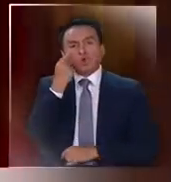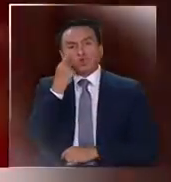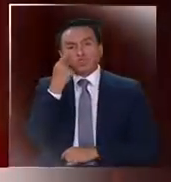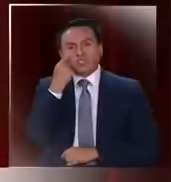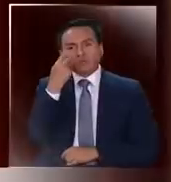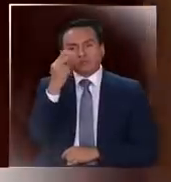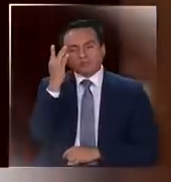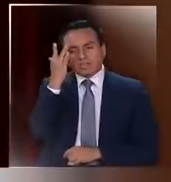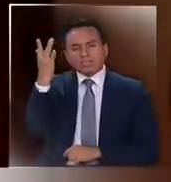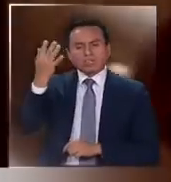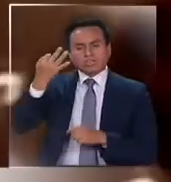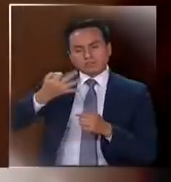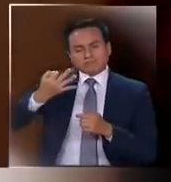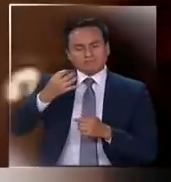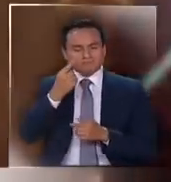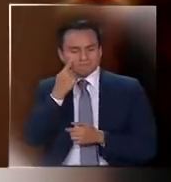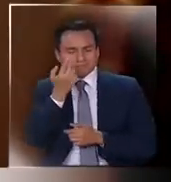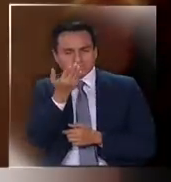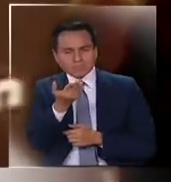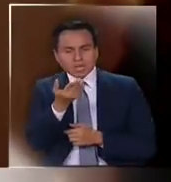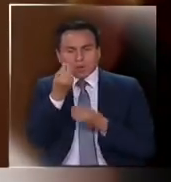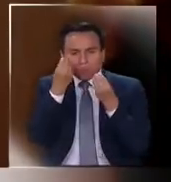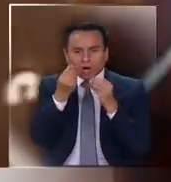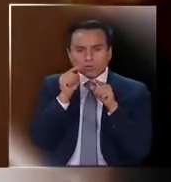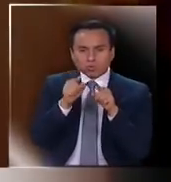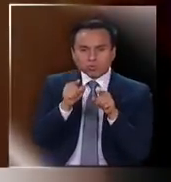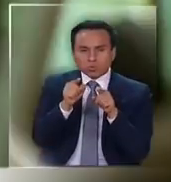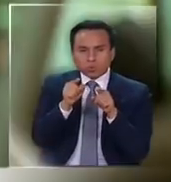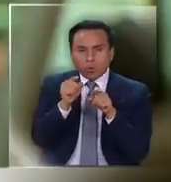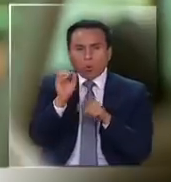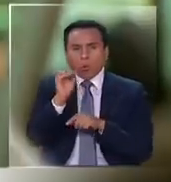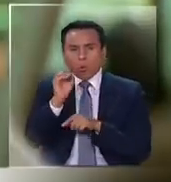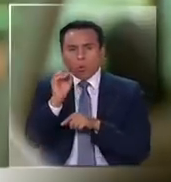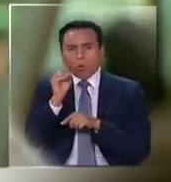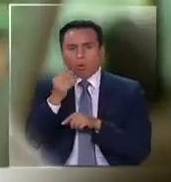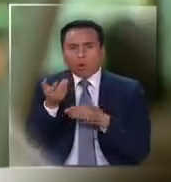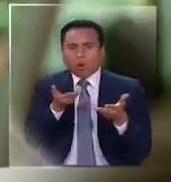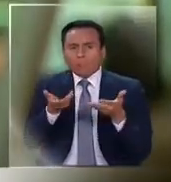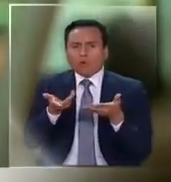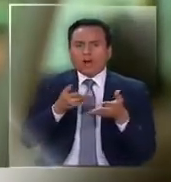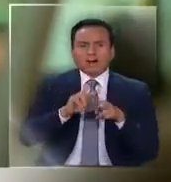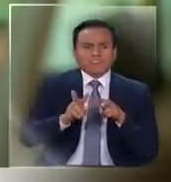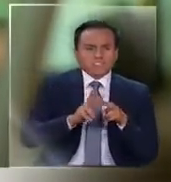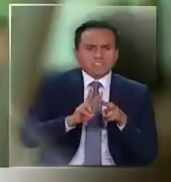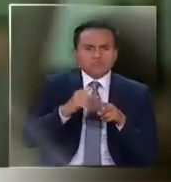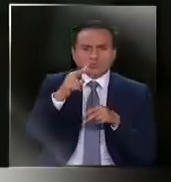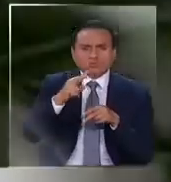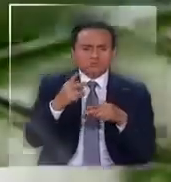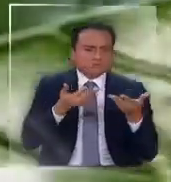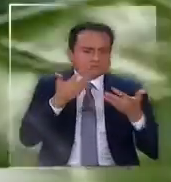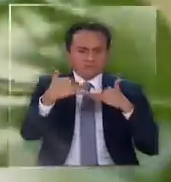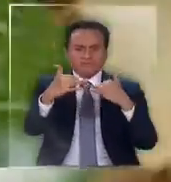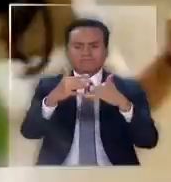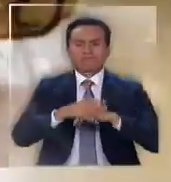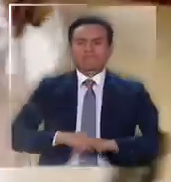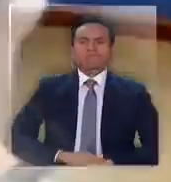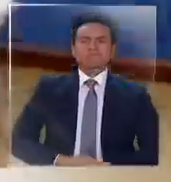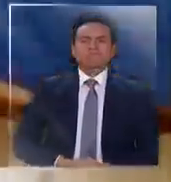tu talento, lo bueno que eras o cómo te desenvolvías en el escenario. Acá. Bueno, acá